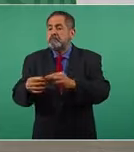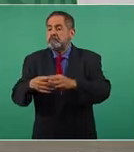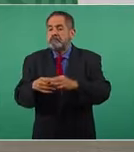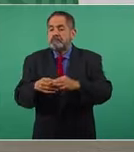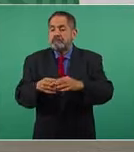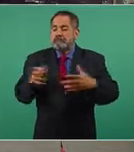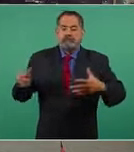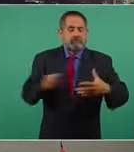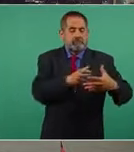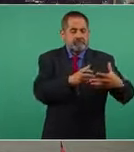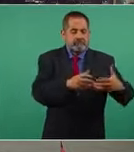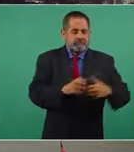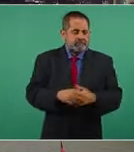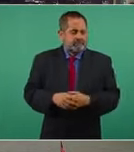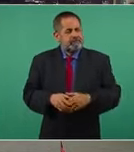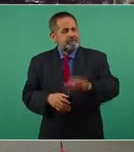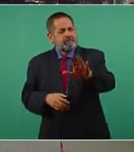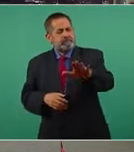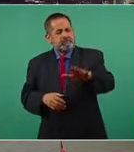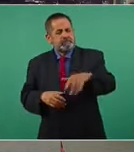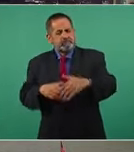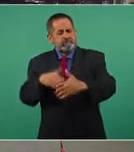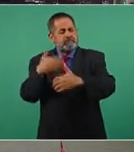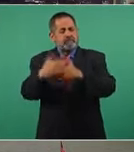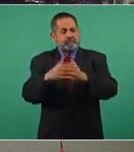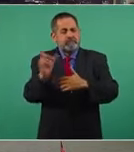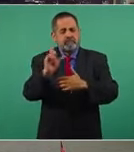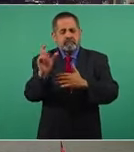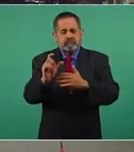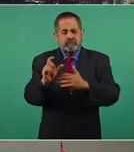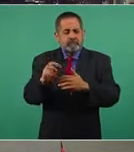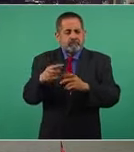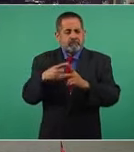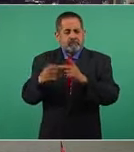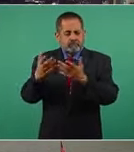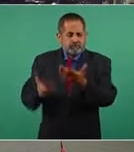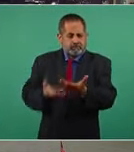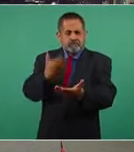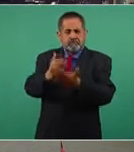¿Y esa reforma la presentaría apenas inicie la próxima legislatura?